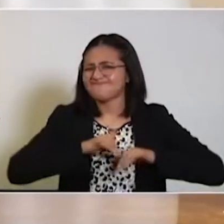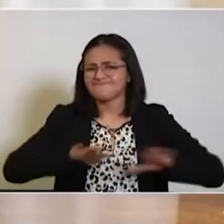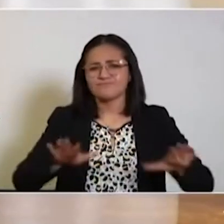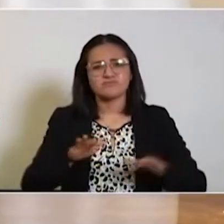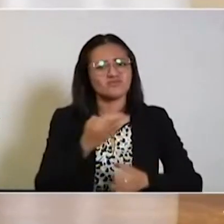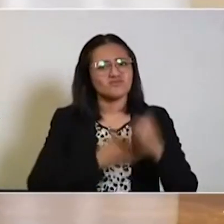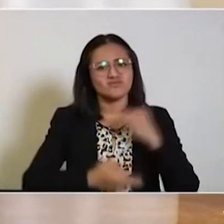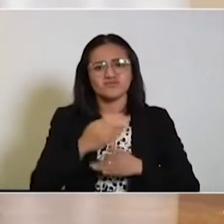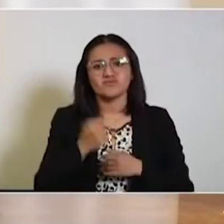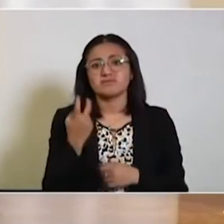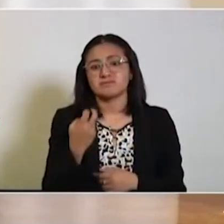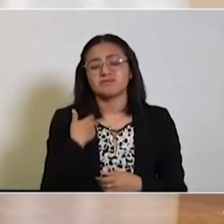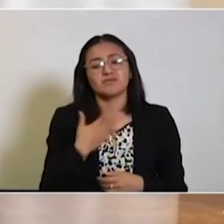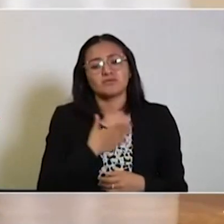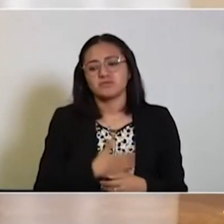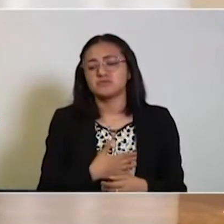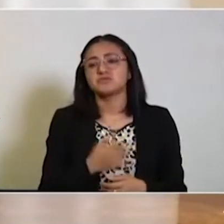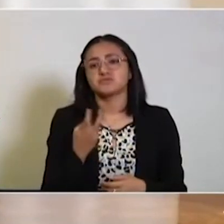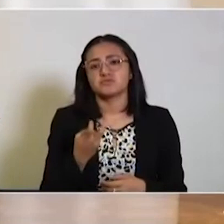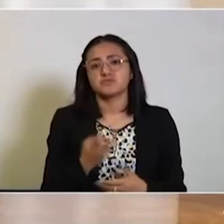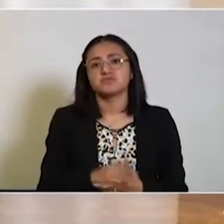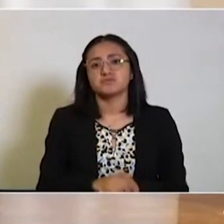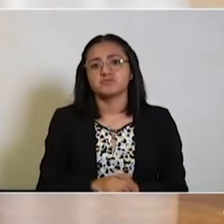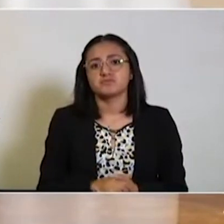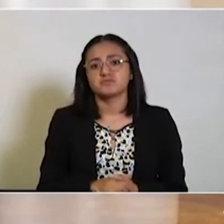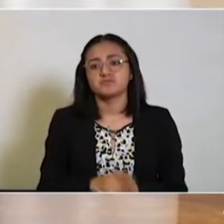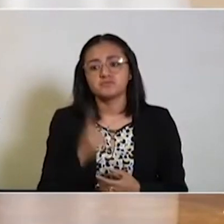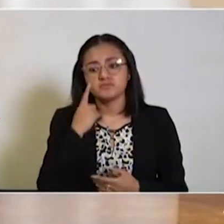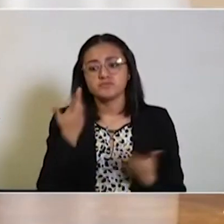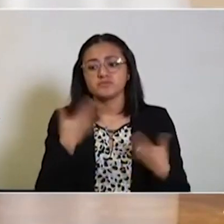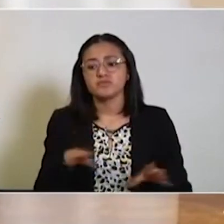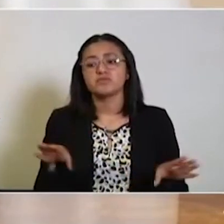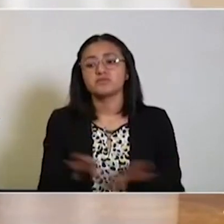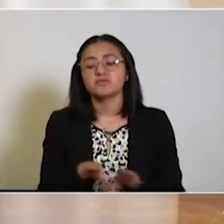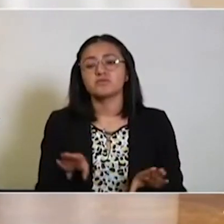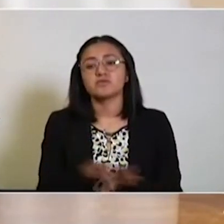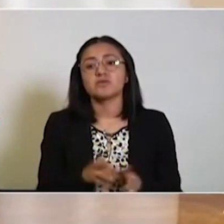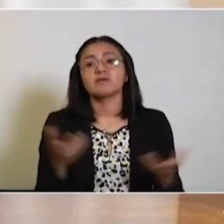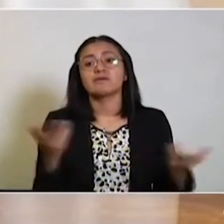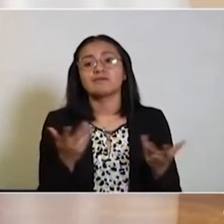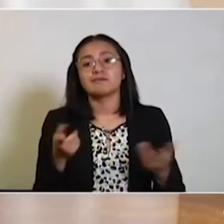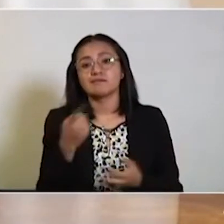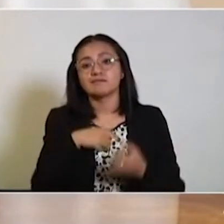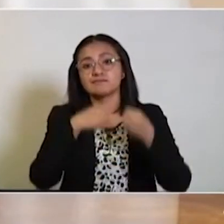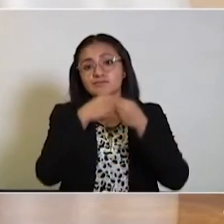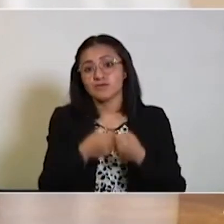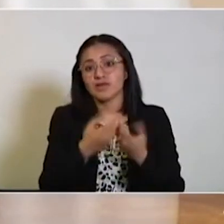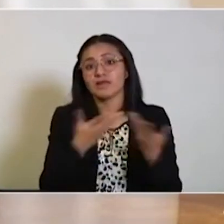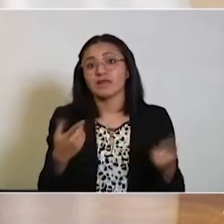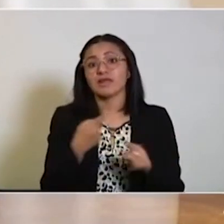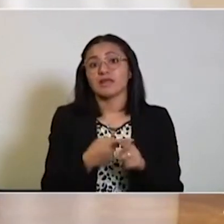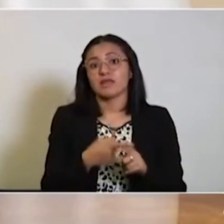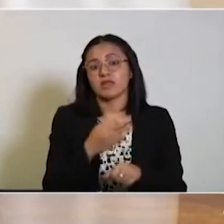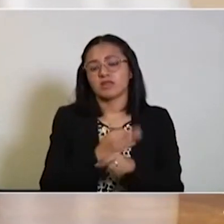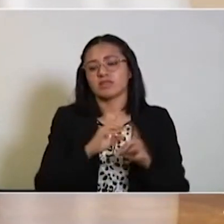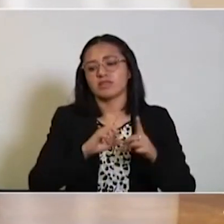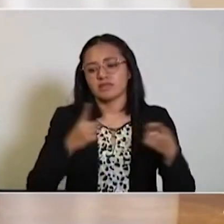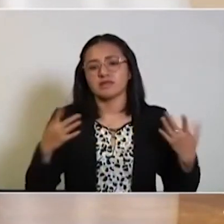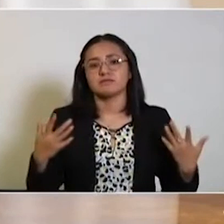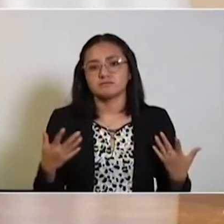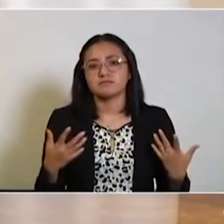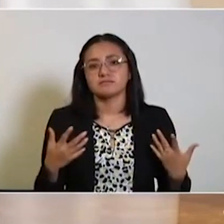y es parte de la estrategia, y ahí ven el cúmulo de acciones de seguridad pública que desarrollamos.